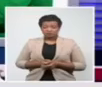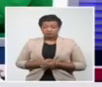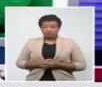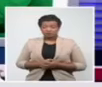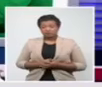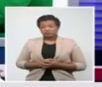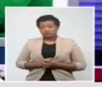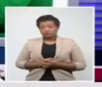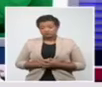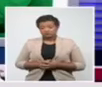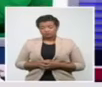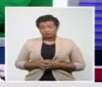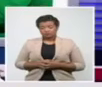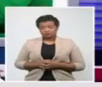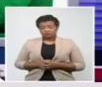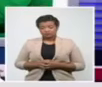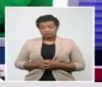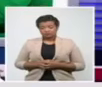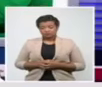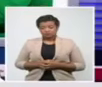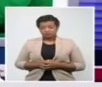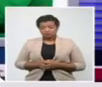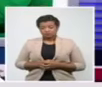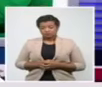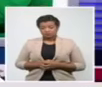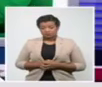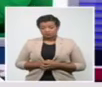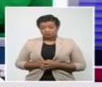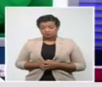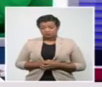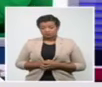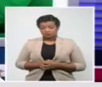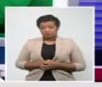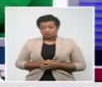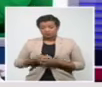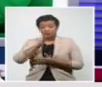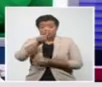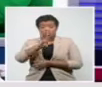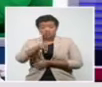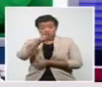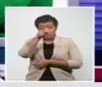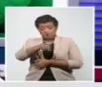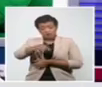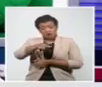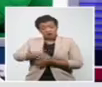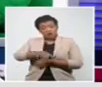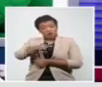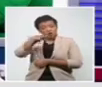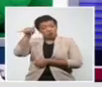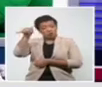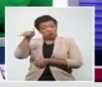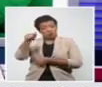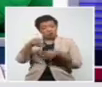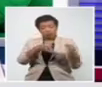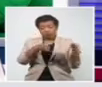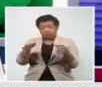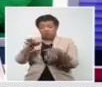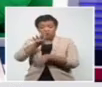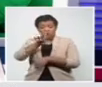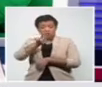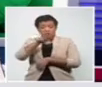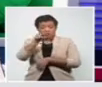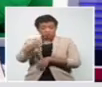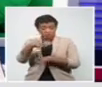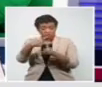en el mundo en definitiva. 2 personas evacuadas, 51 retornados